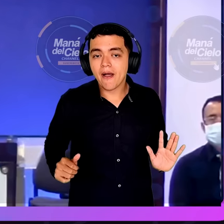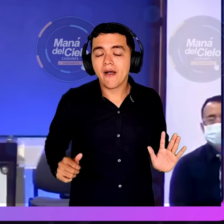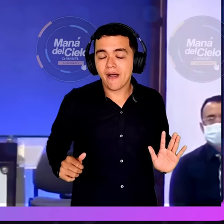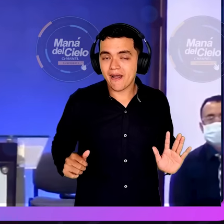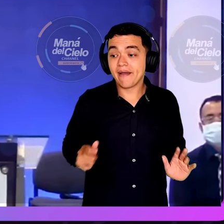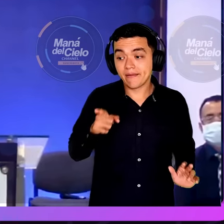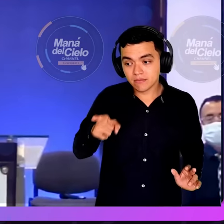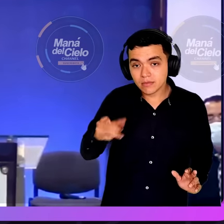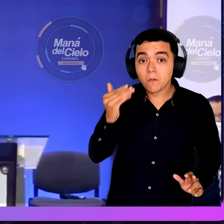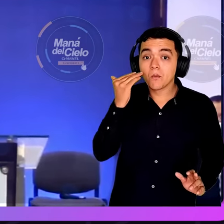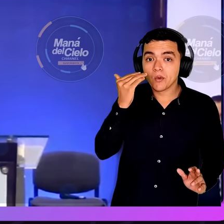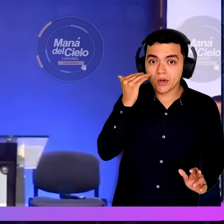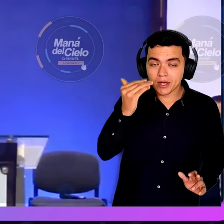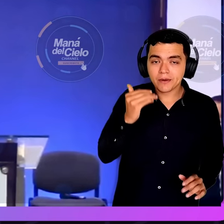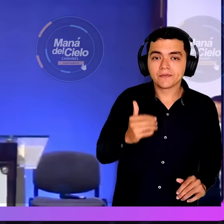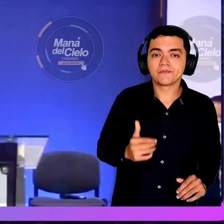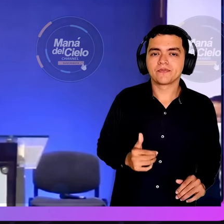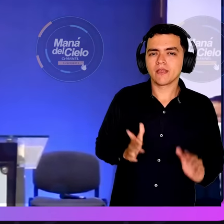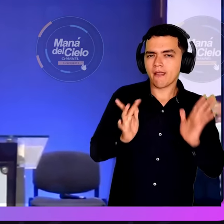resultado.